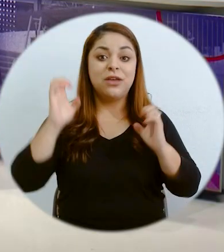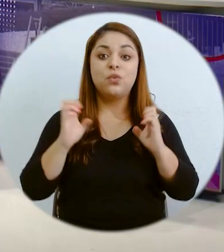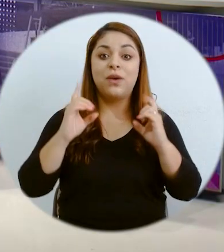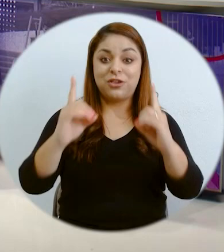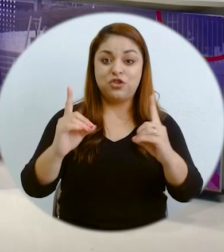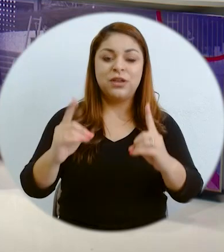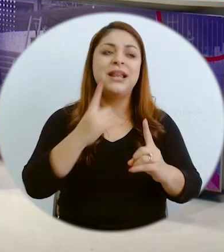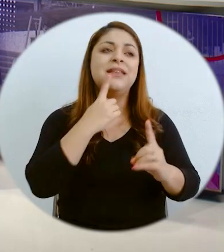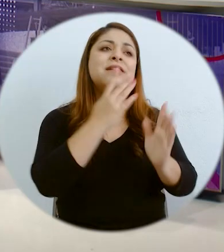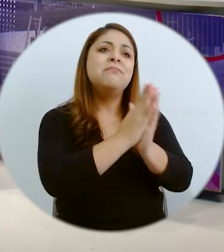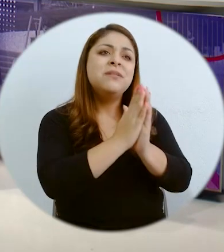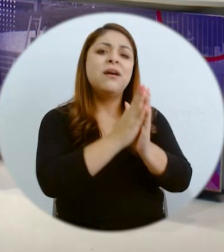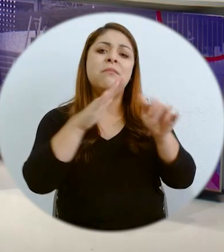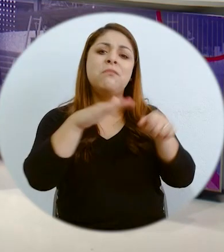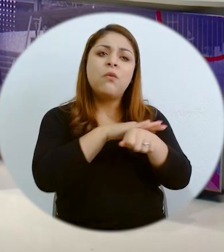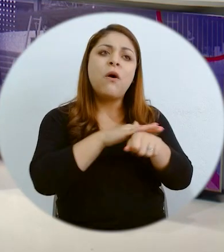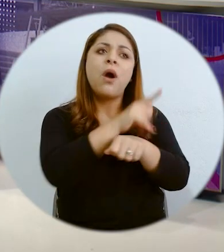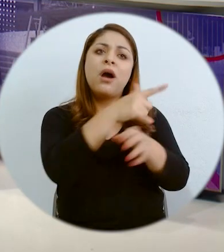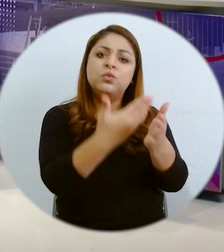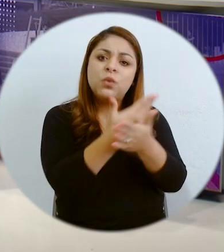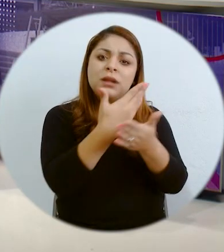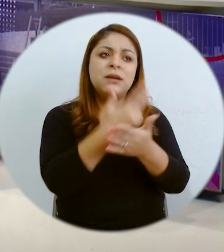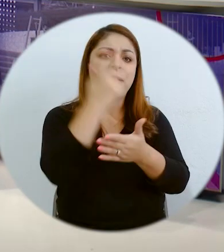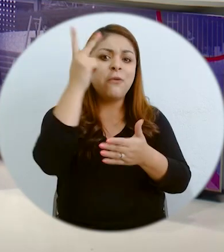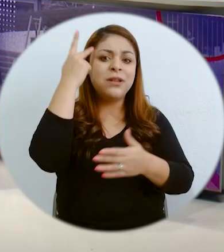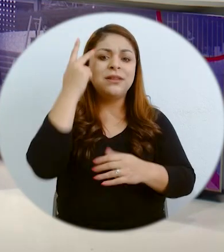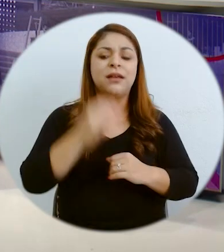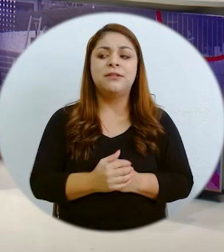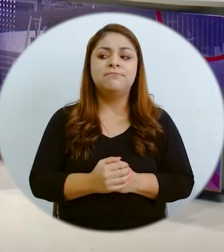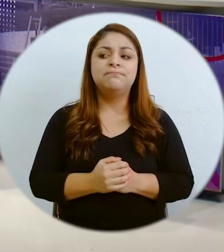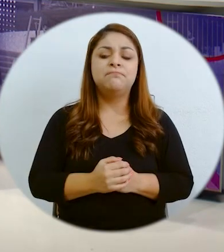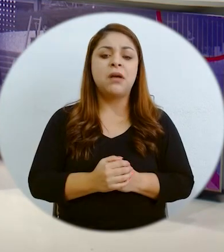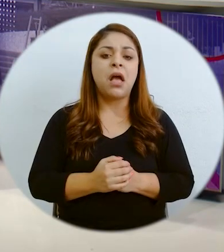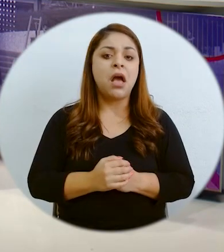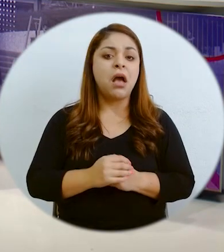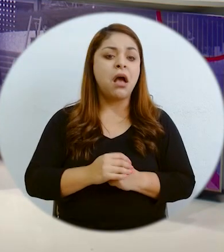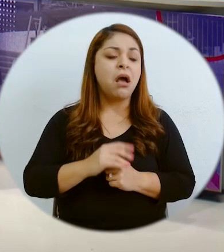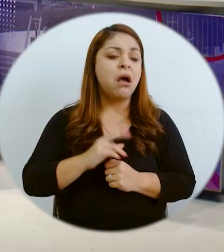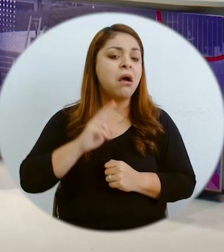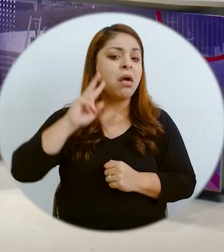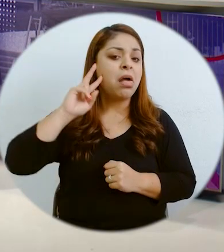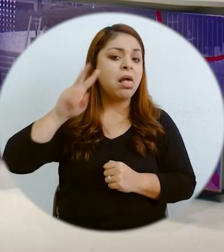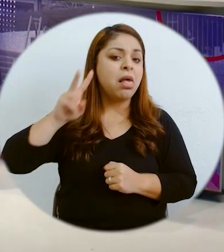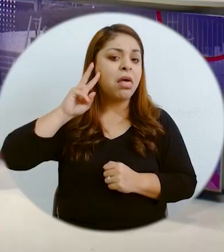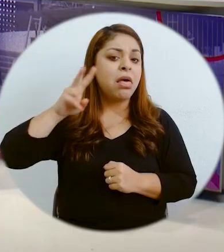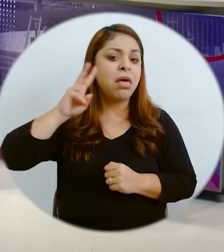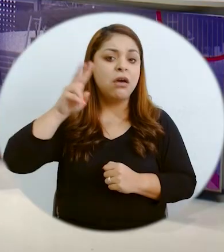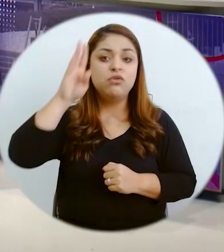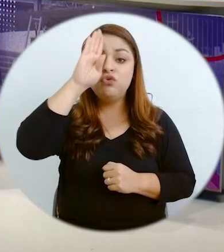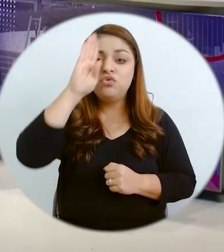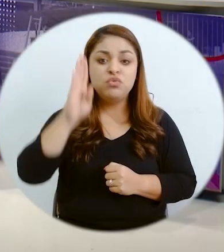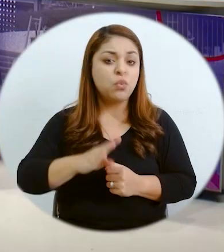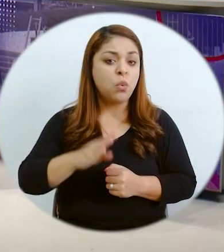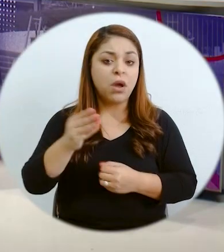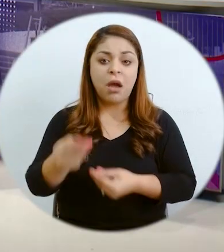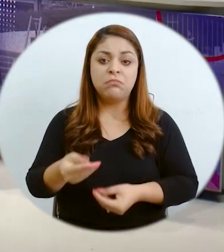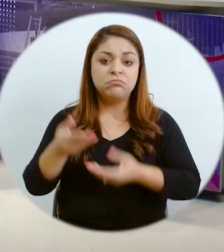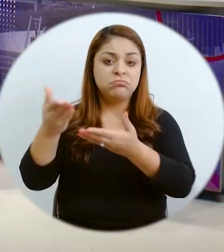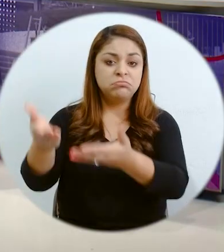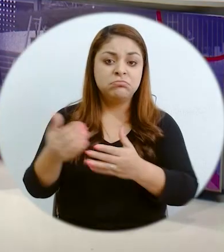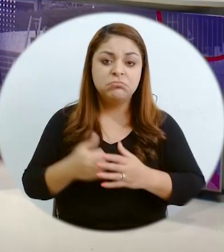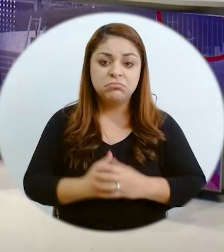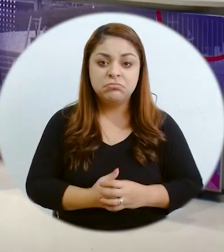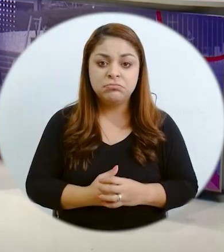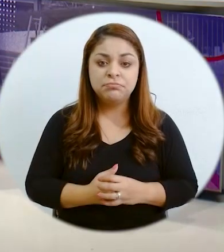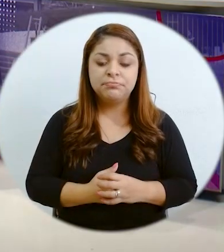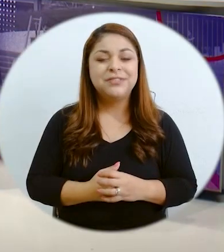le solicitaban una política pública o una renovación, una actualización, y nunca la pudo presentar. Se quedó en su hoja de ruta que nunca la